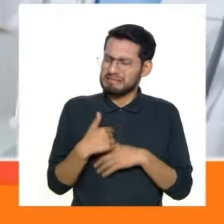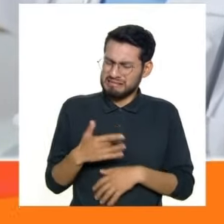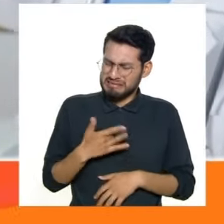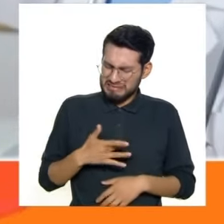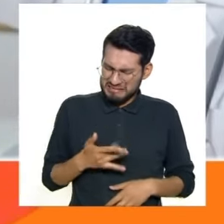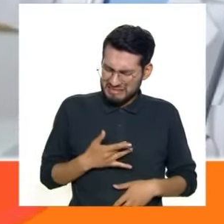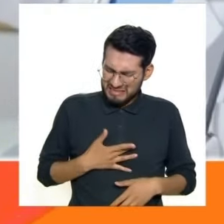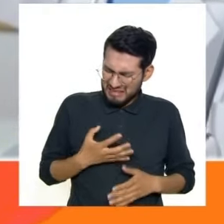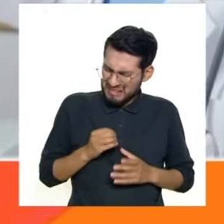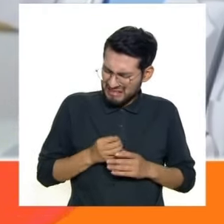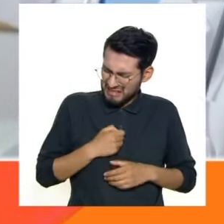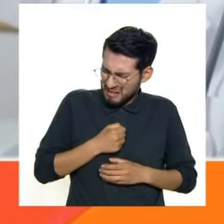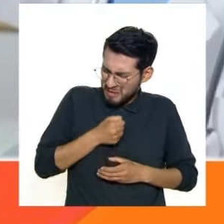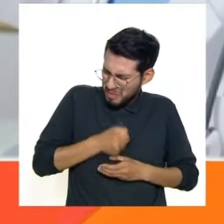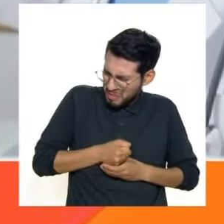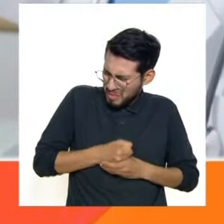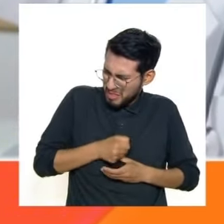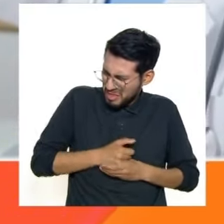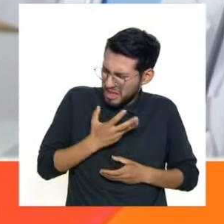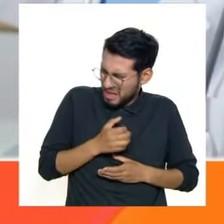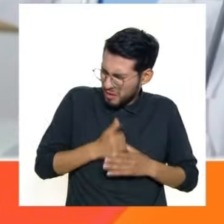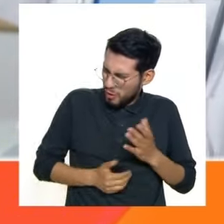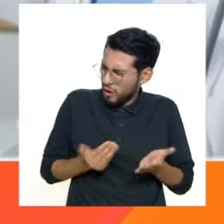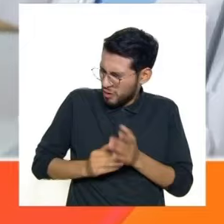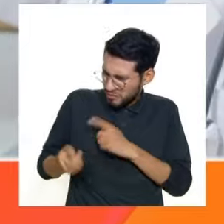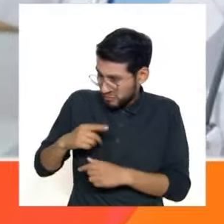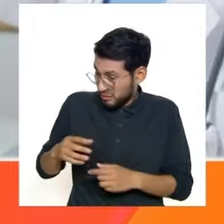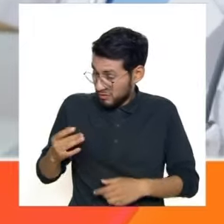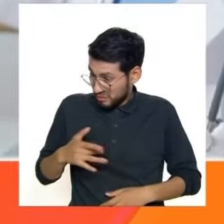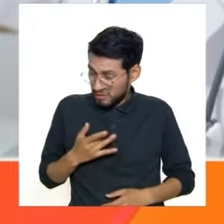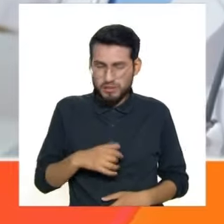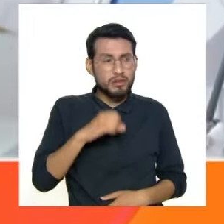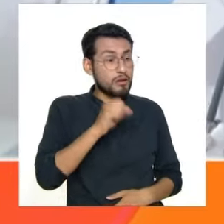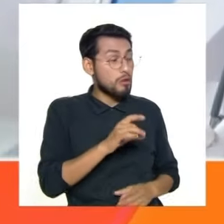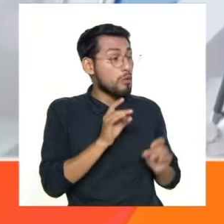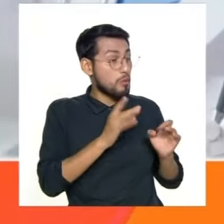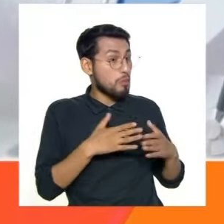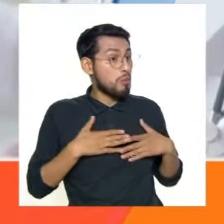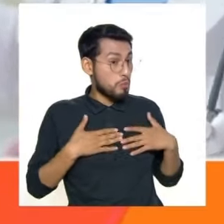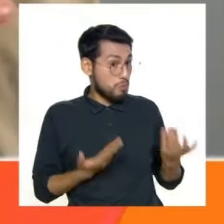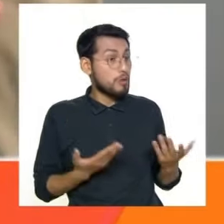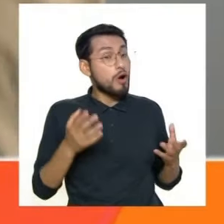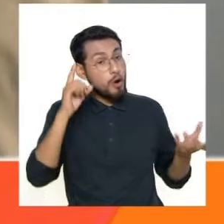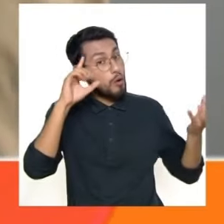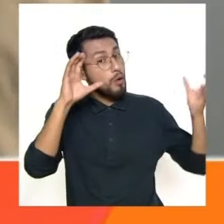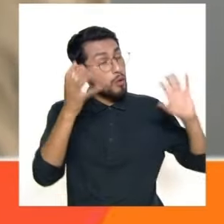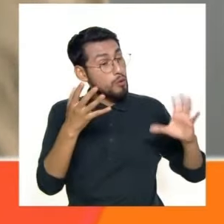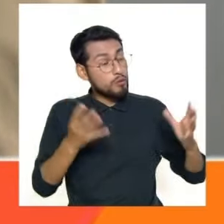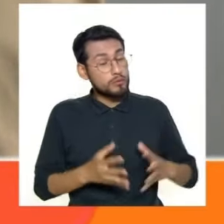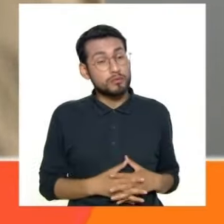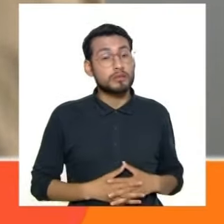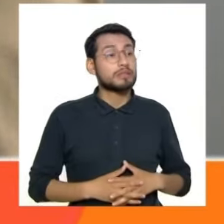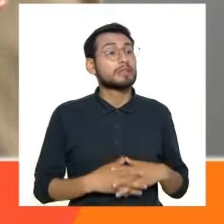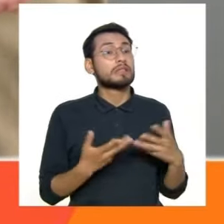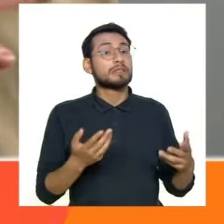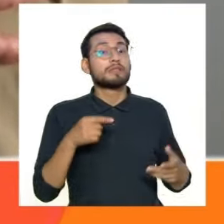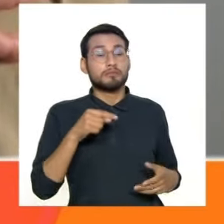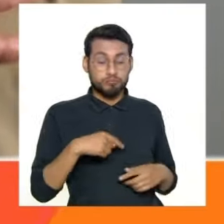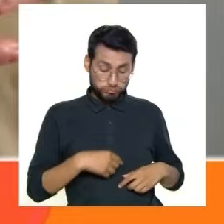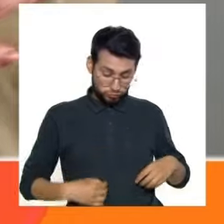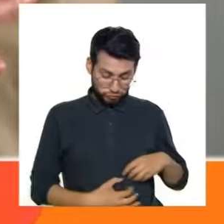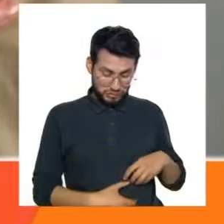sensación que quiero regresarme otra vez también es un síntoma o no eso claro puede ser un síntoma confundido uno está con ese síndrome de